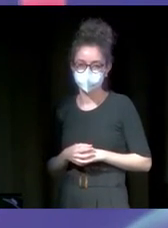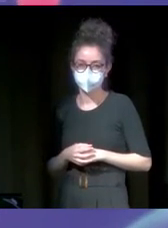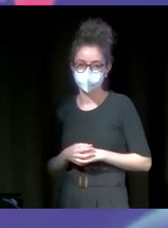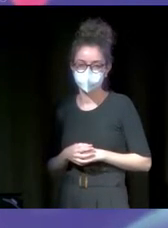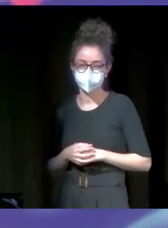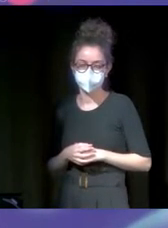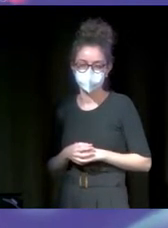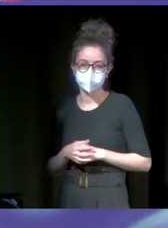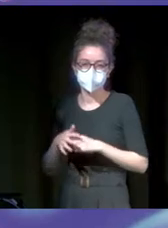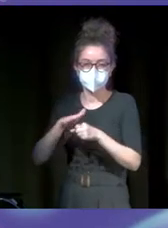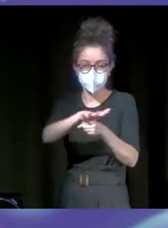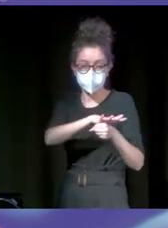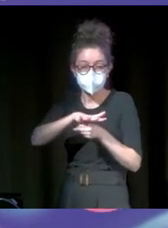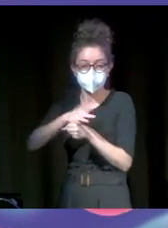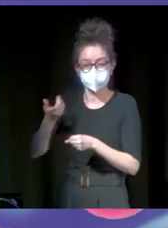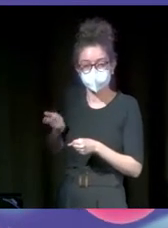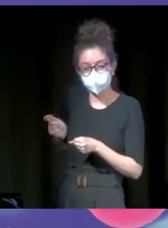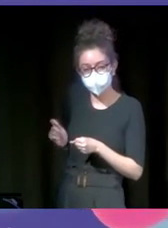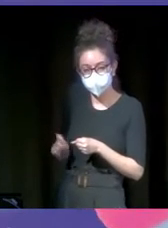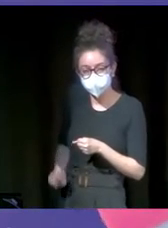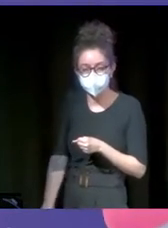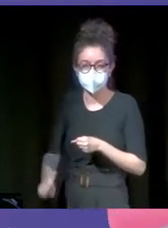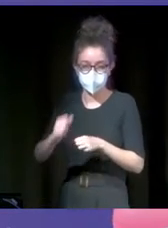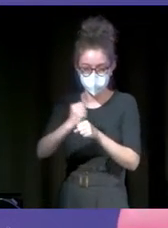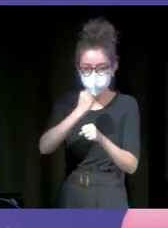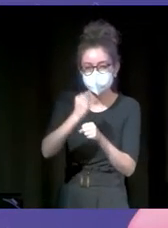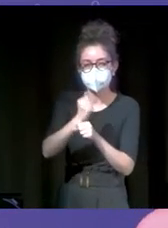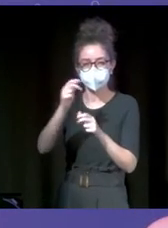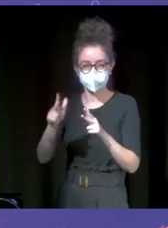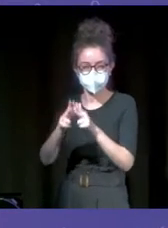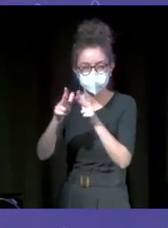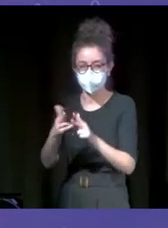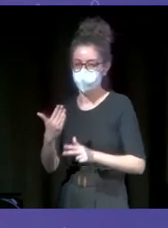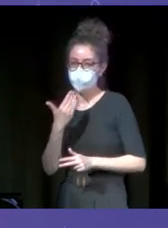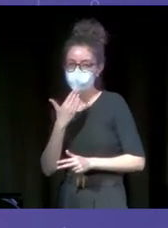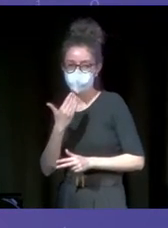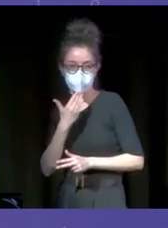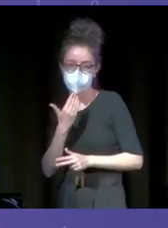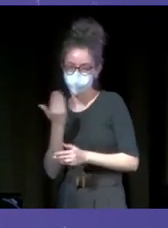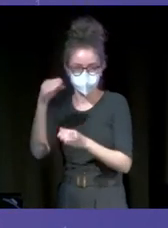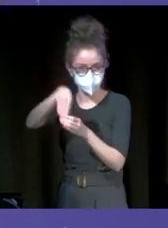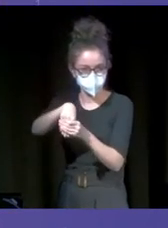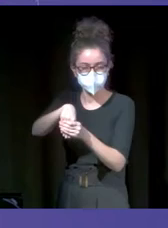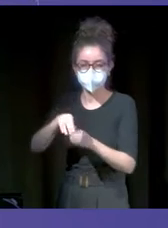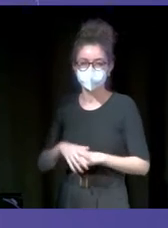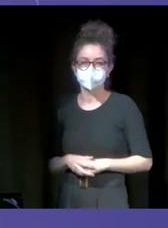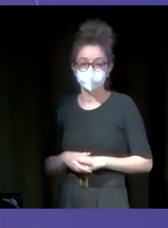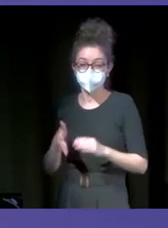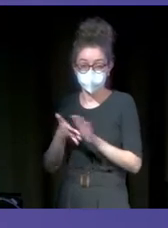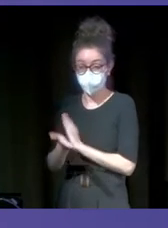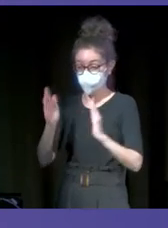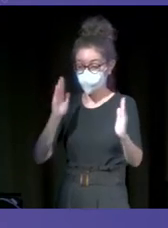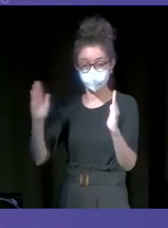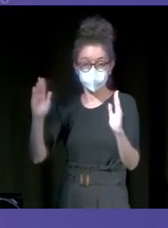ámbitos profesionales y laborales sociales o de ocio definiendo una nueva era en la que